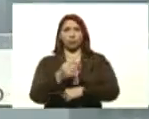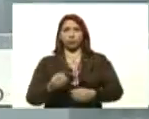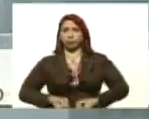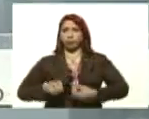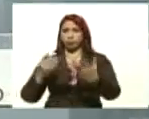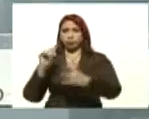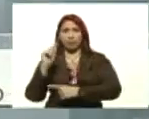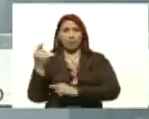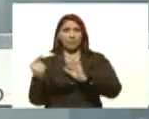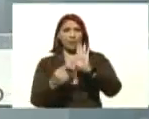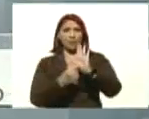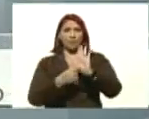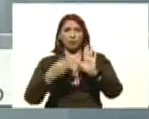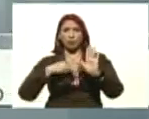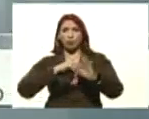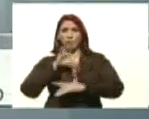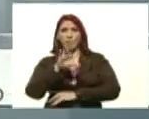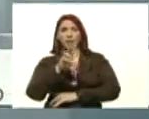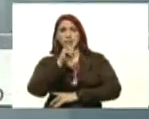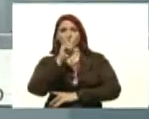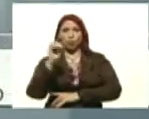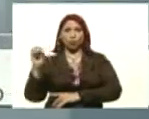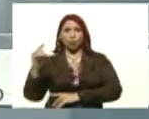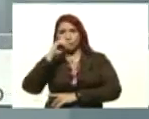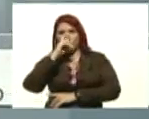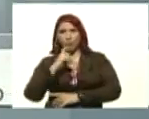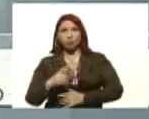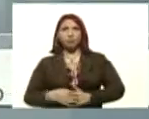vez a nuestra patria en 200 años.